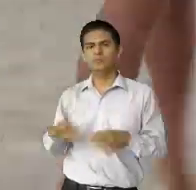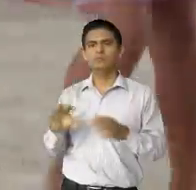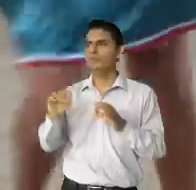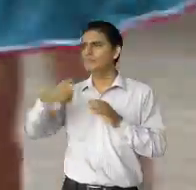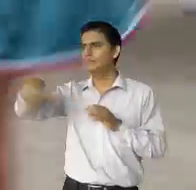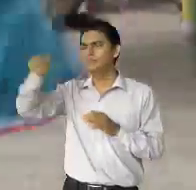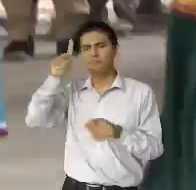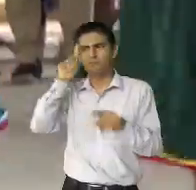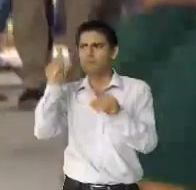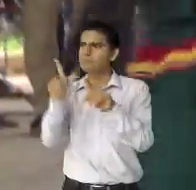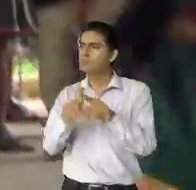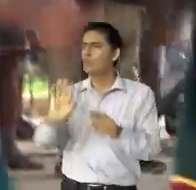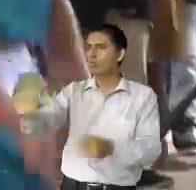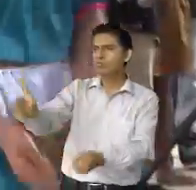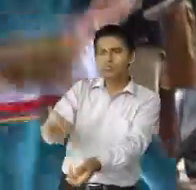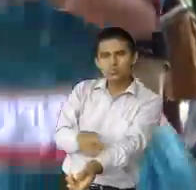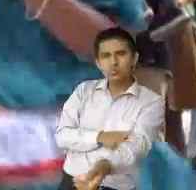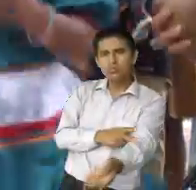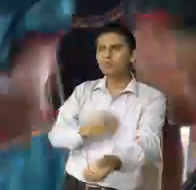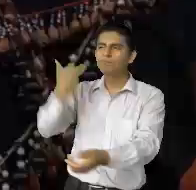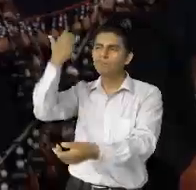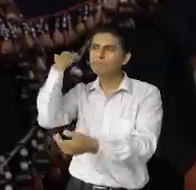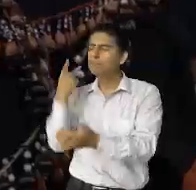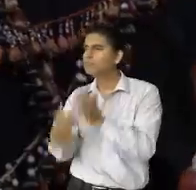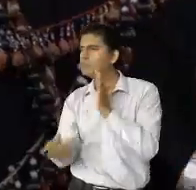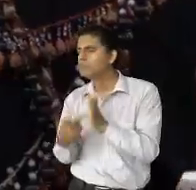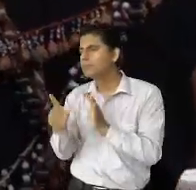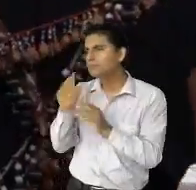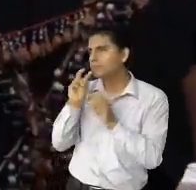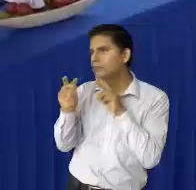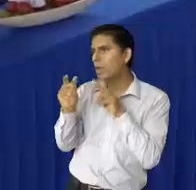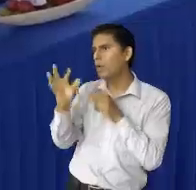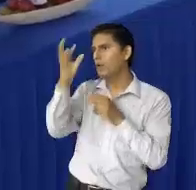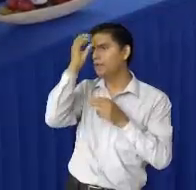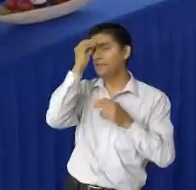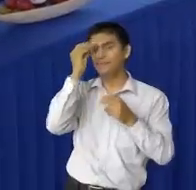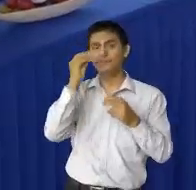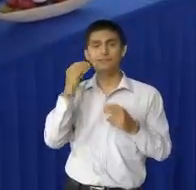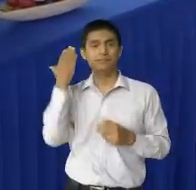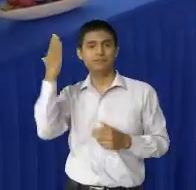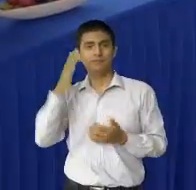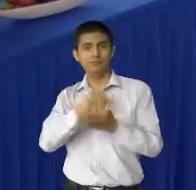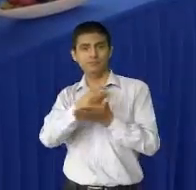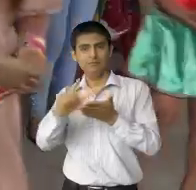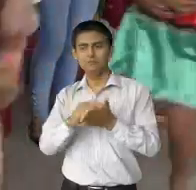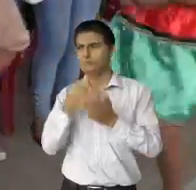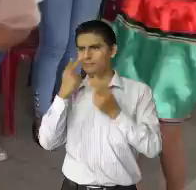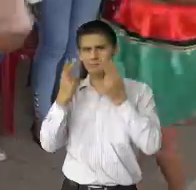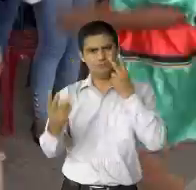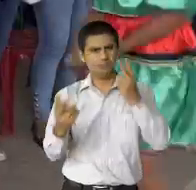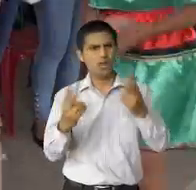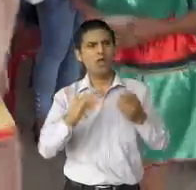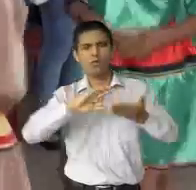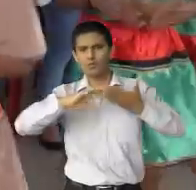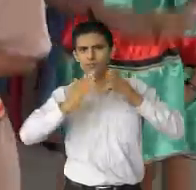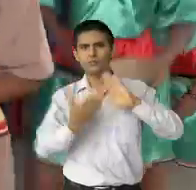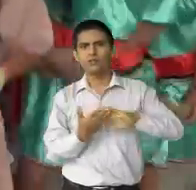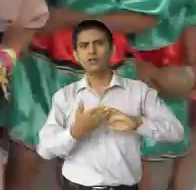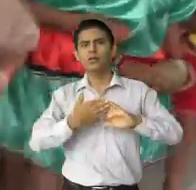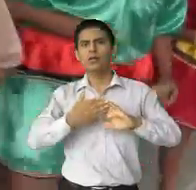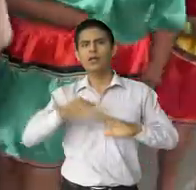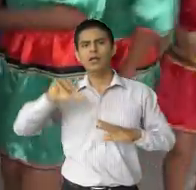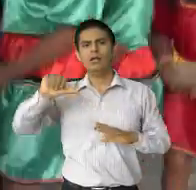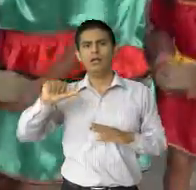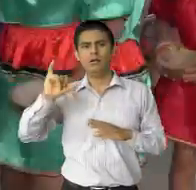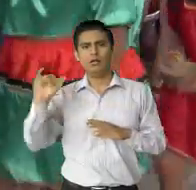su interculturalidad y sus costumbres y tradiciones. El alcalde del Aguario destacó el aporte de esta nacionalidad, hoy que se denominan Comunidad